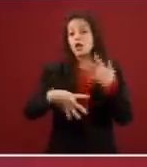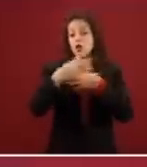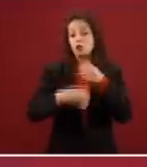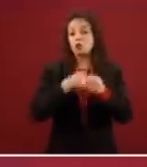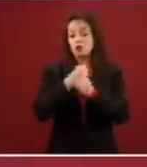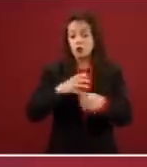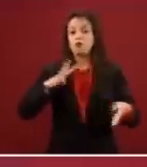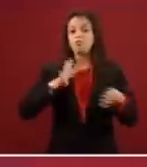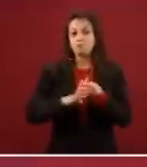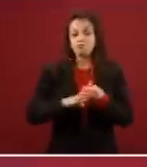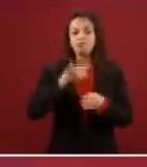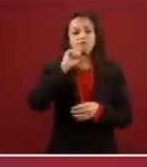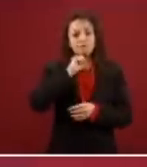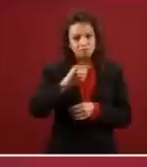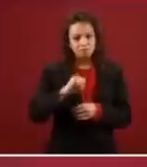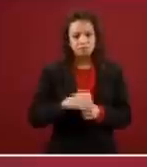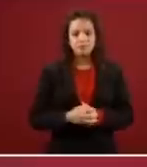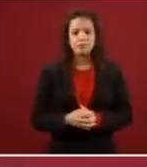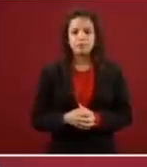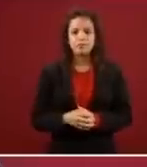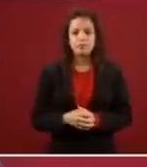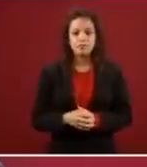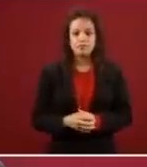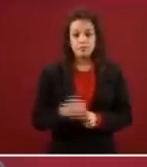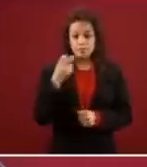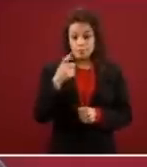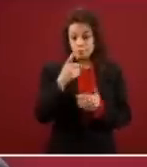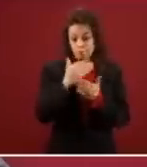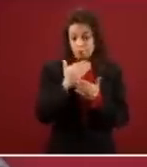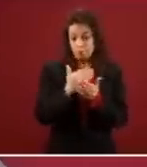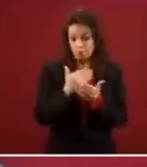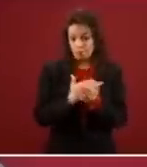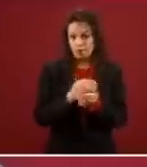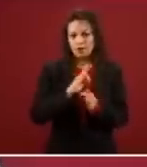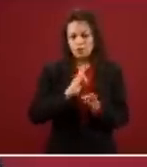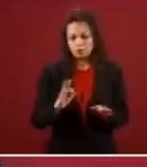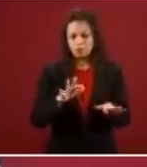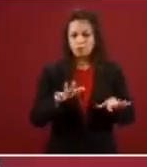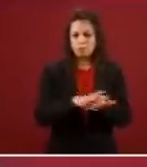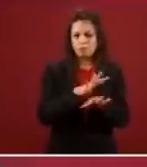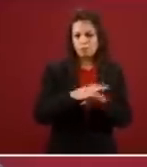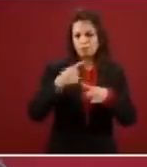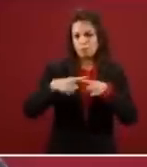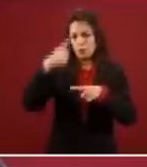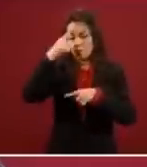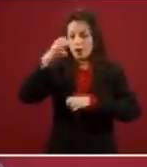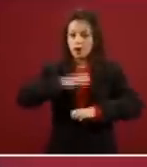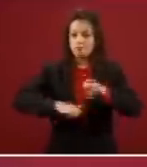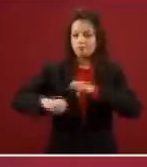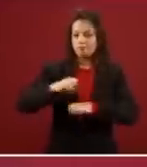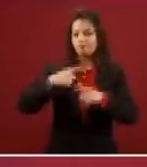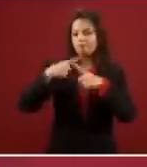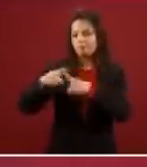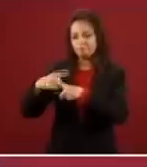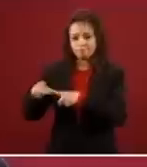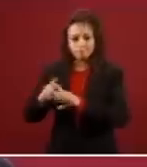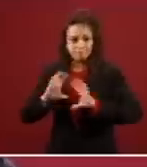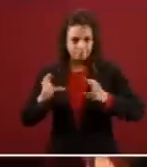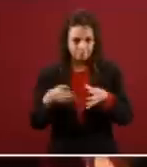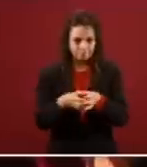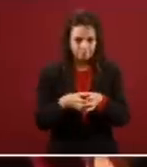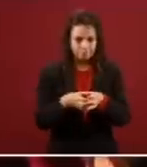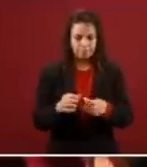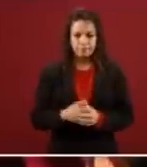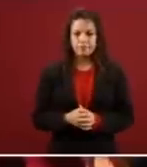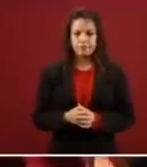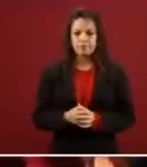Estos esquemas son esquemas precisamente a una variante de las empresas de factureros. Aquel que reciba o que